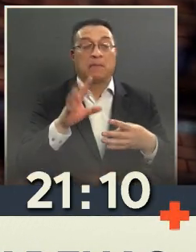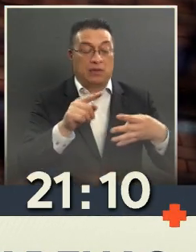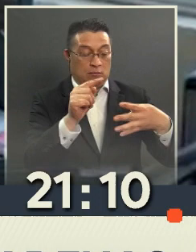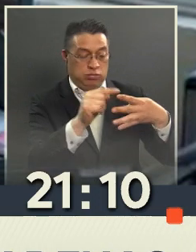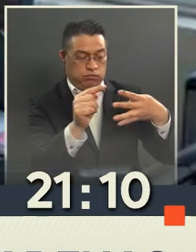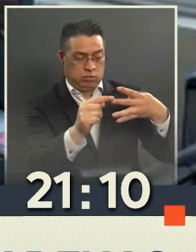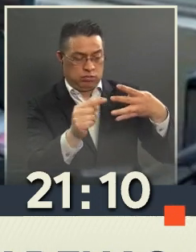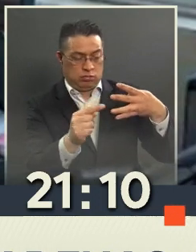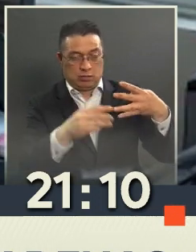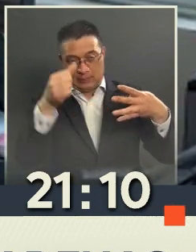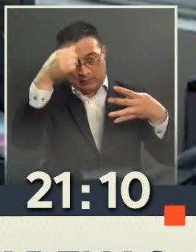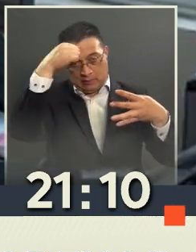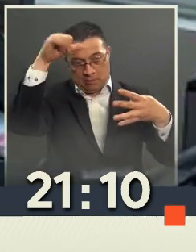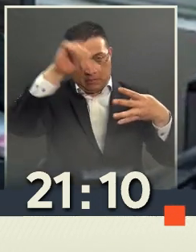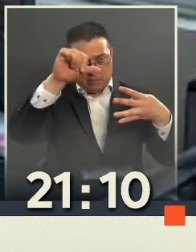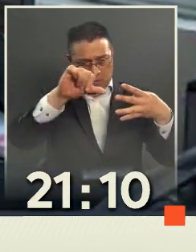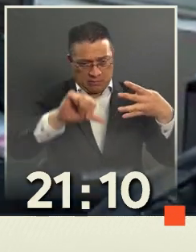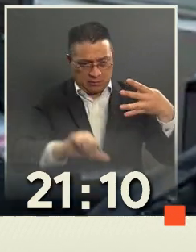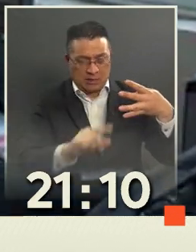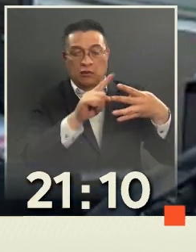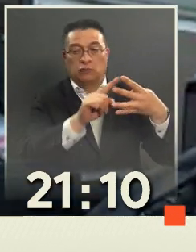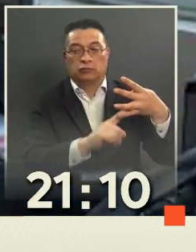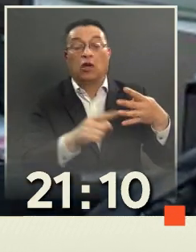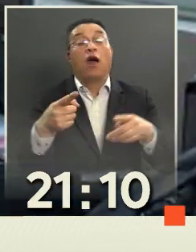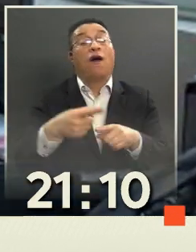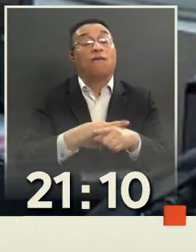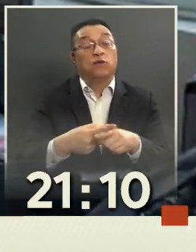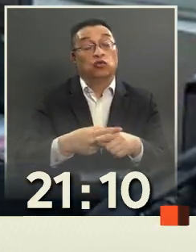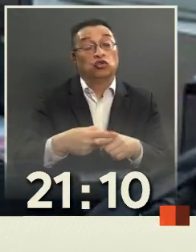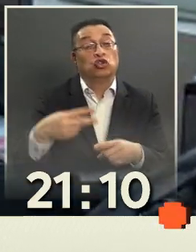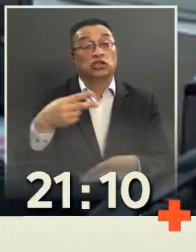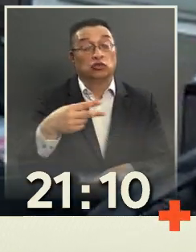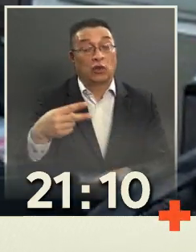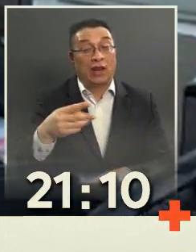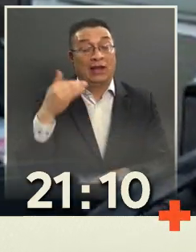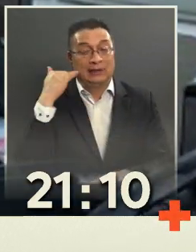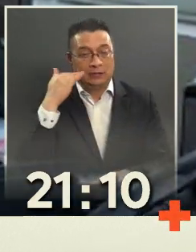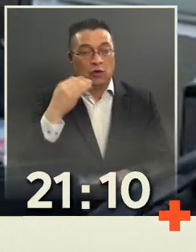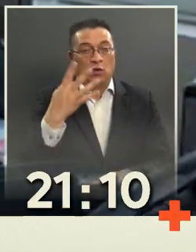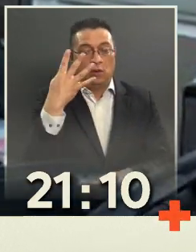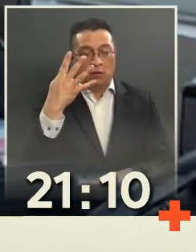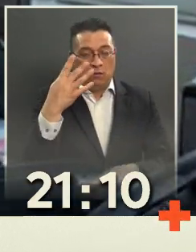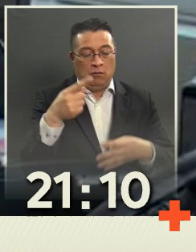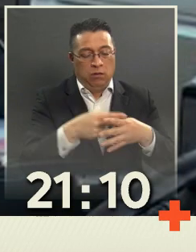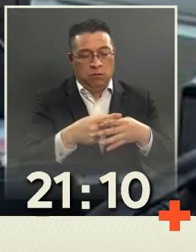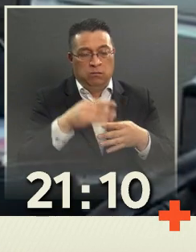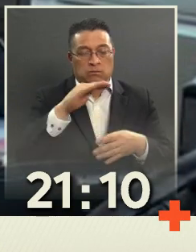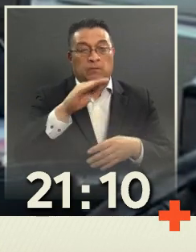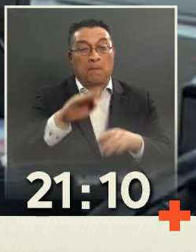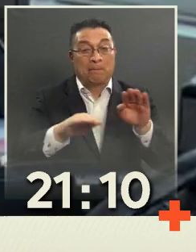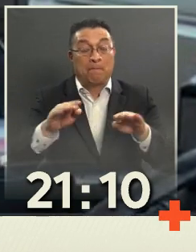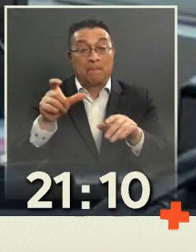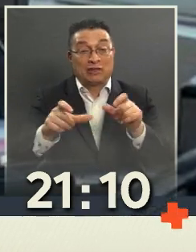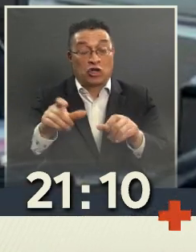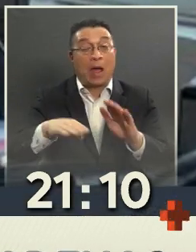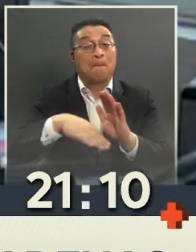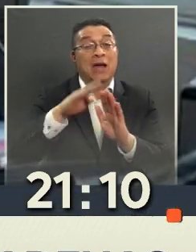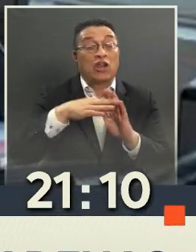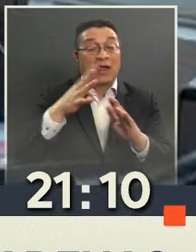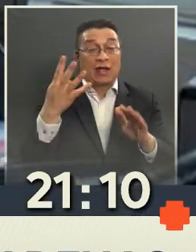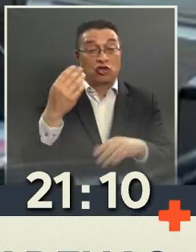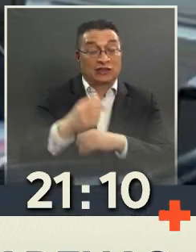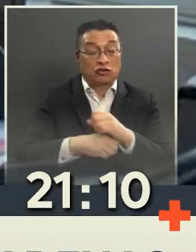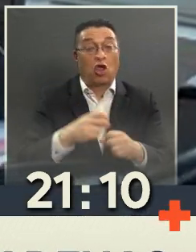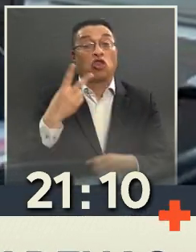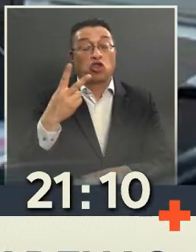delitos. Y que se trata de un delito de abuso sexual infantil, 4 delitos de abuso sexual de persona de mayor de 14 años y 2 delitos